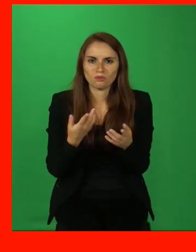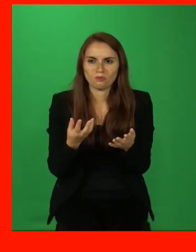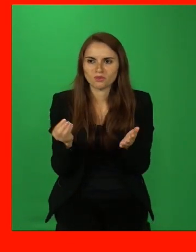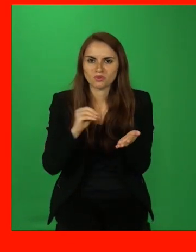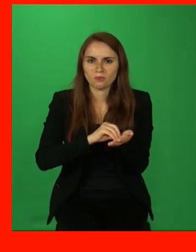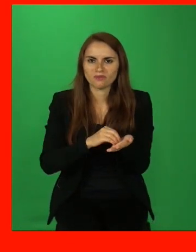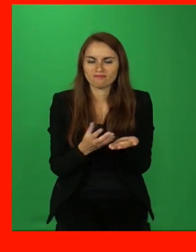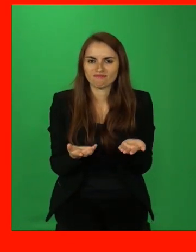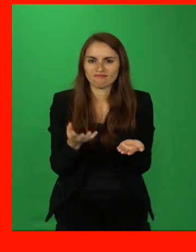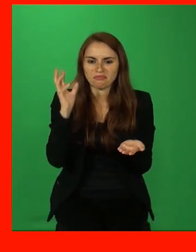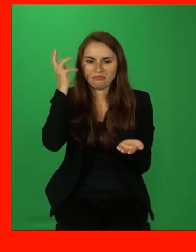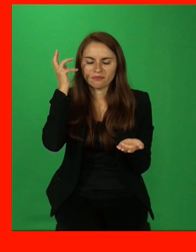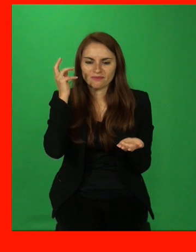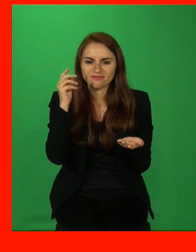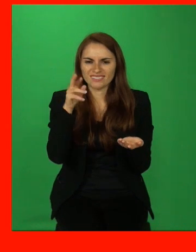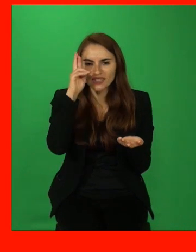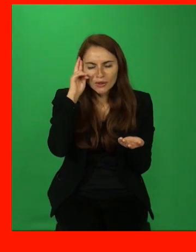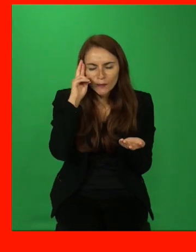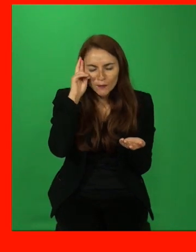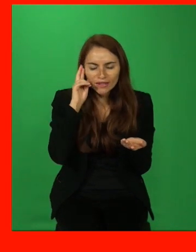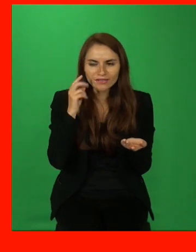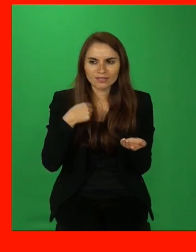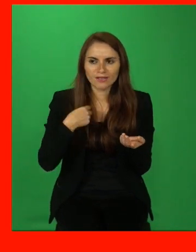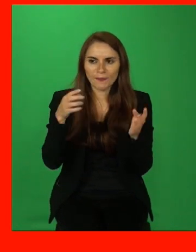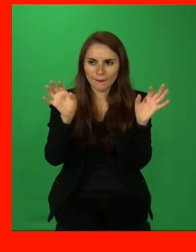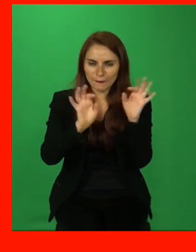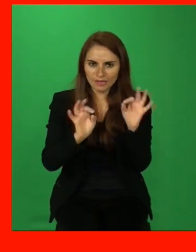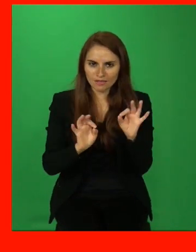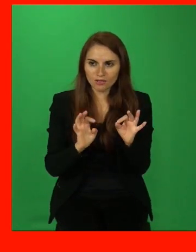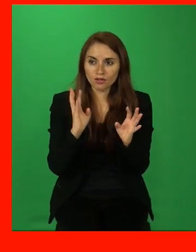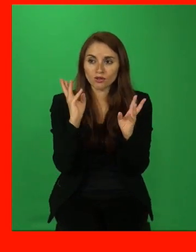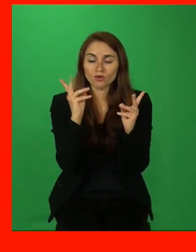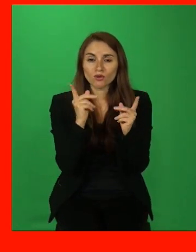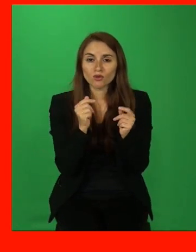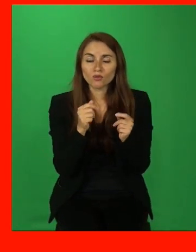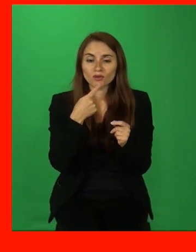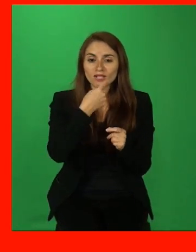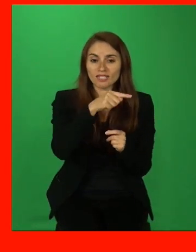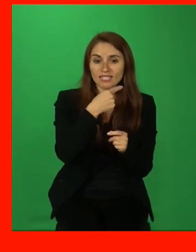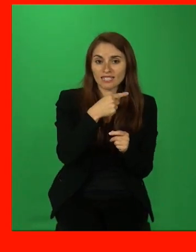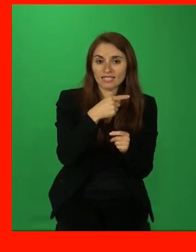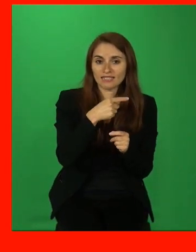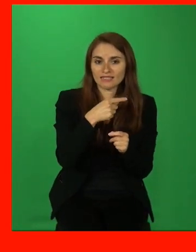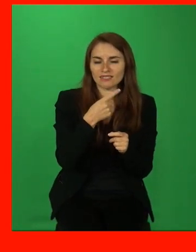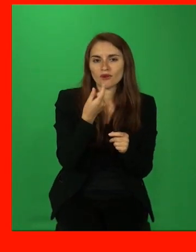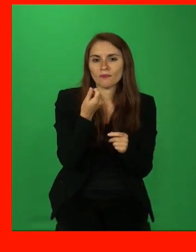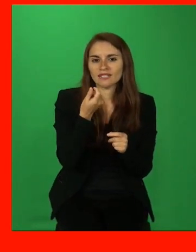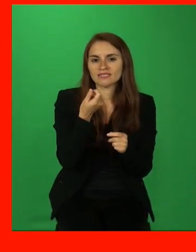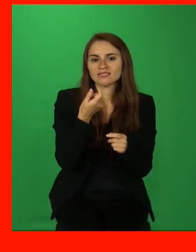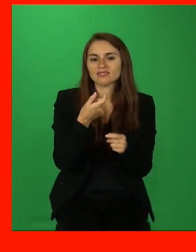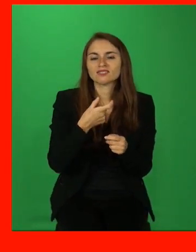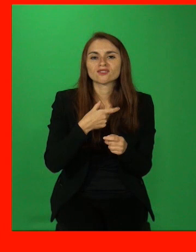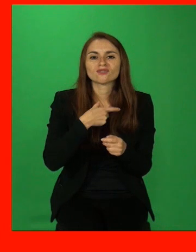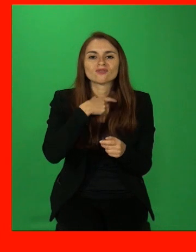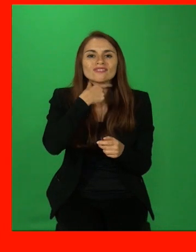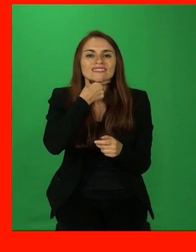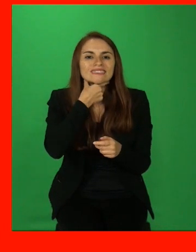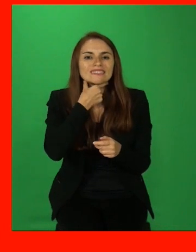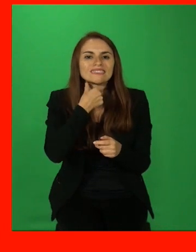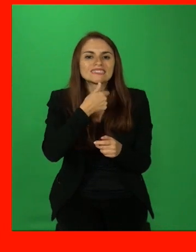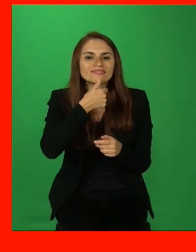recuerda en una clase te expliqué los números negativos significan deuda y los números positivos